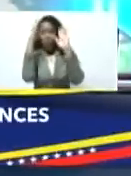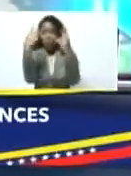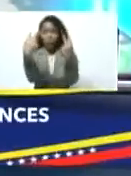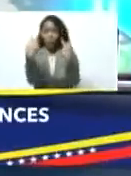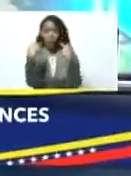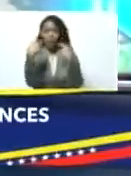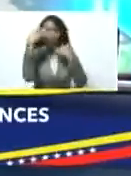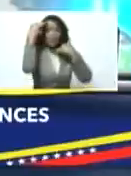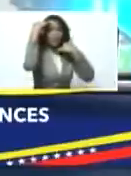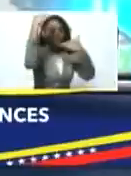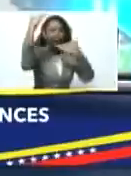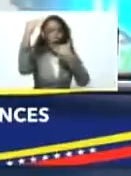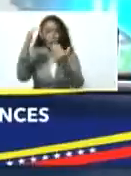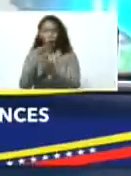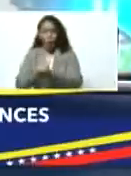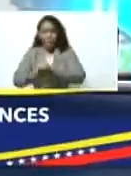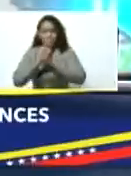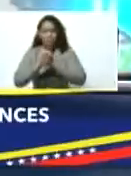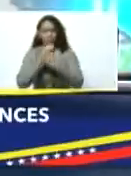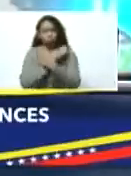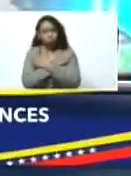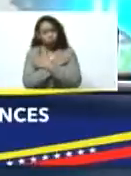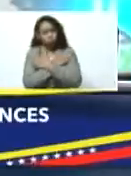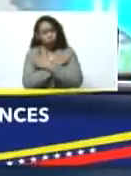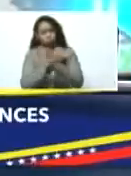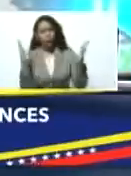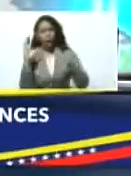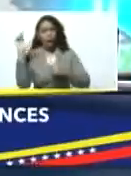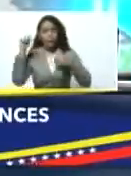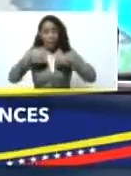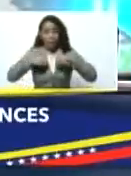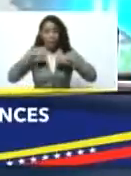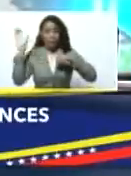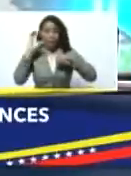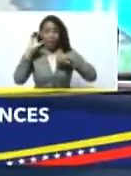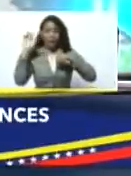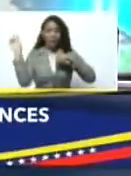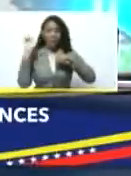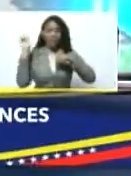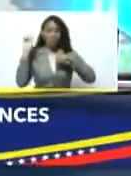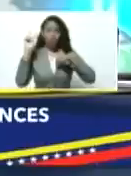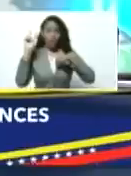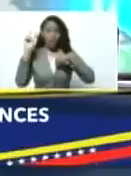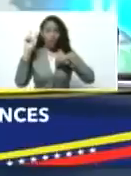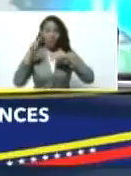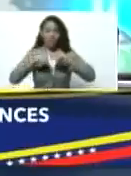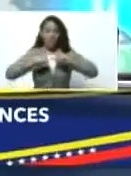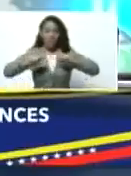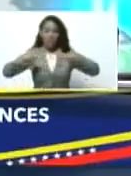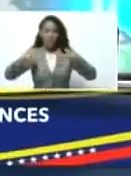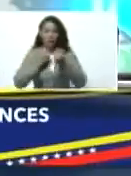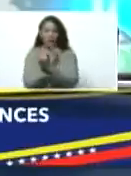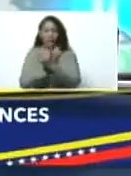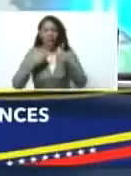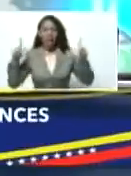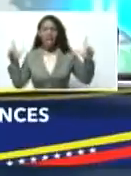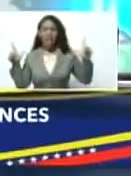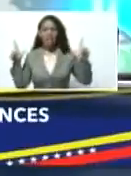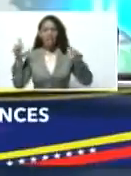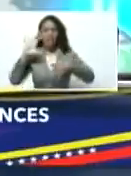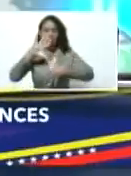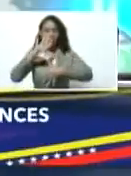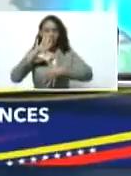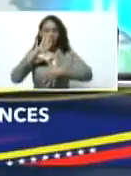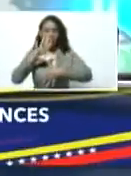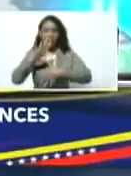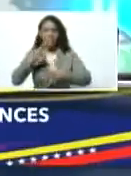saludo solidario desde Caracas, Venezuela, territorio libre de América.